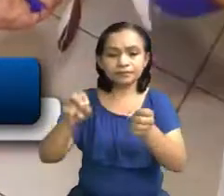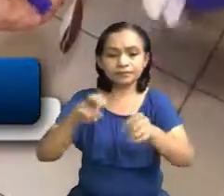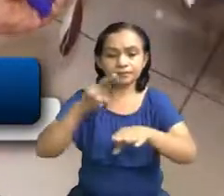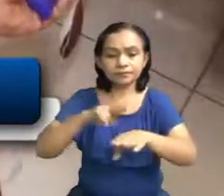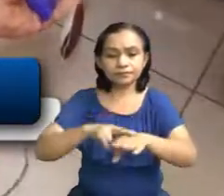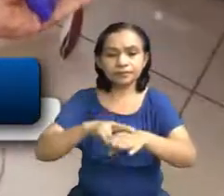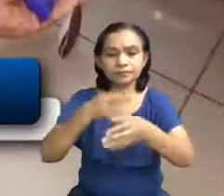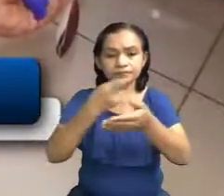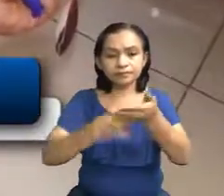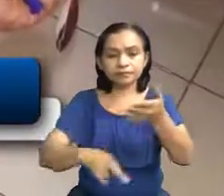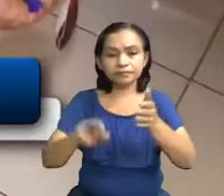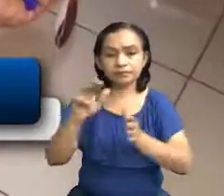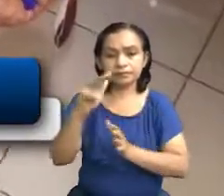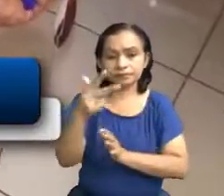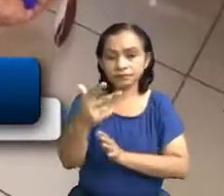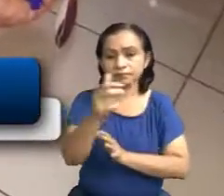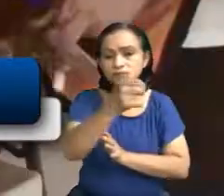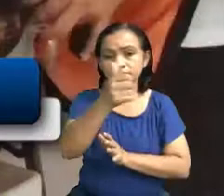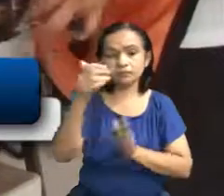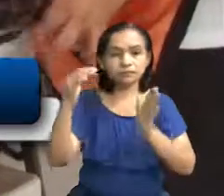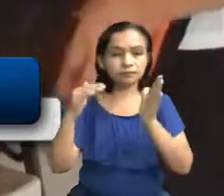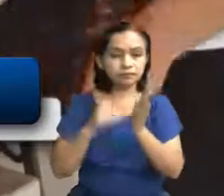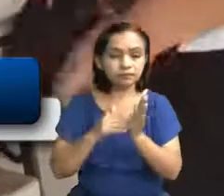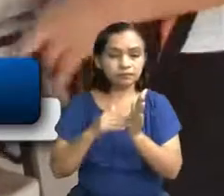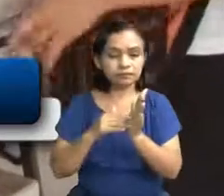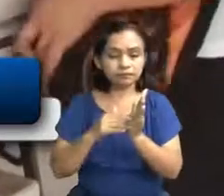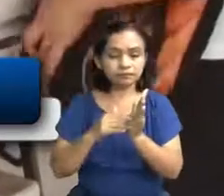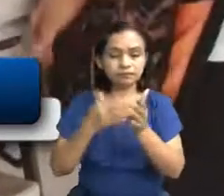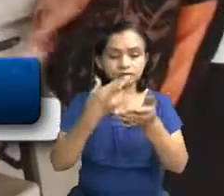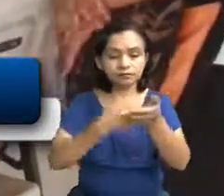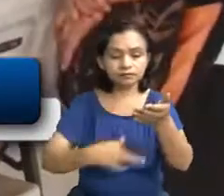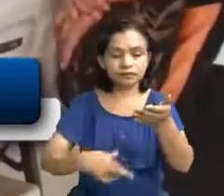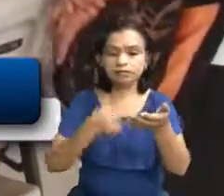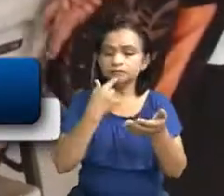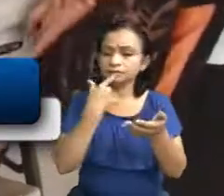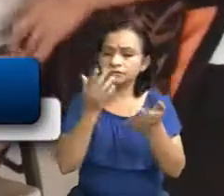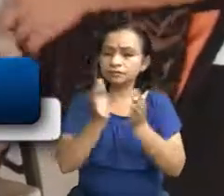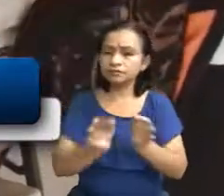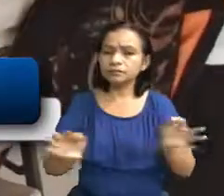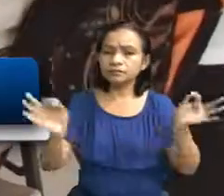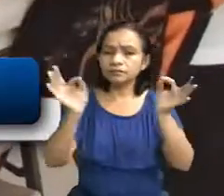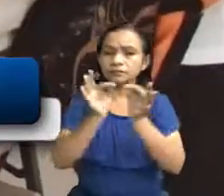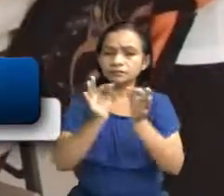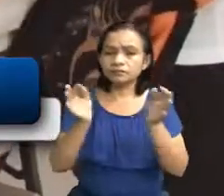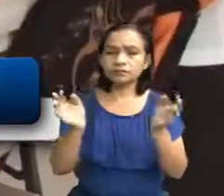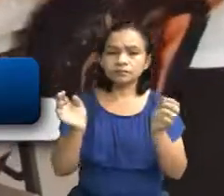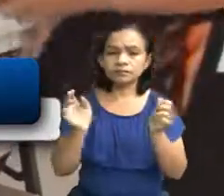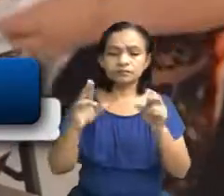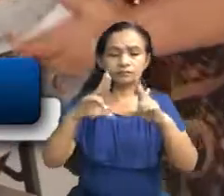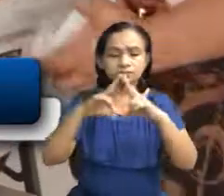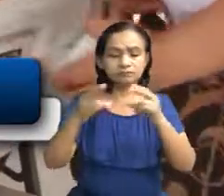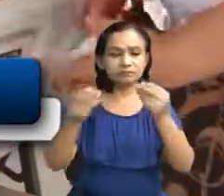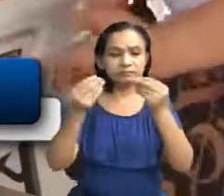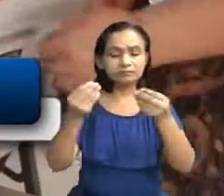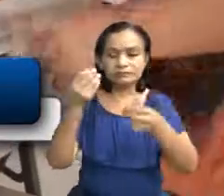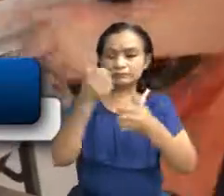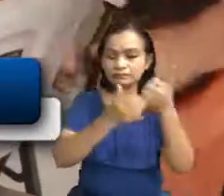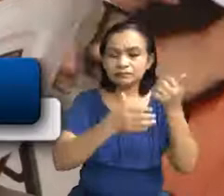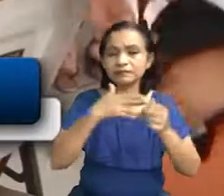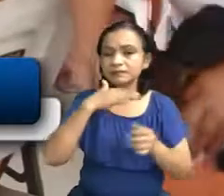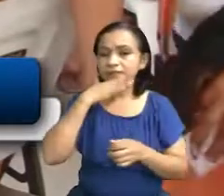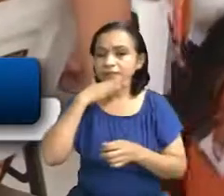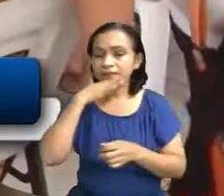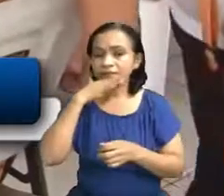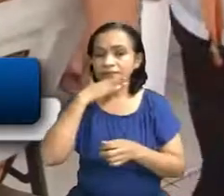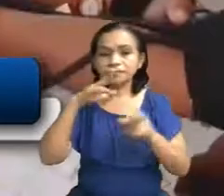la fecha más de 86.000 donaciones, doctor? Previendo, por ejemplo, que somos un país de muchas emergencias.